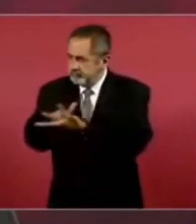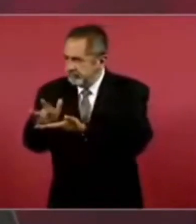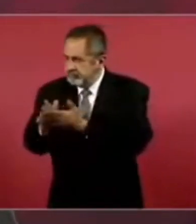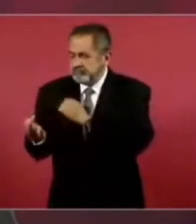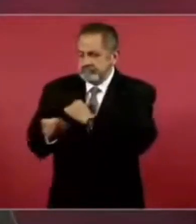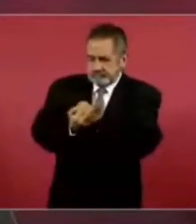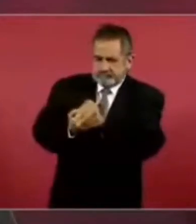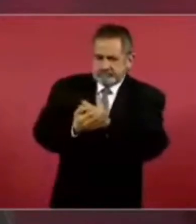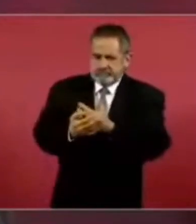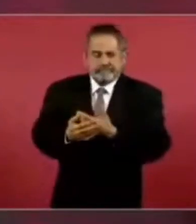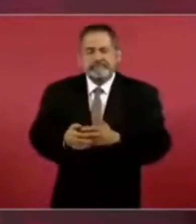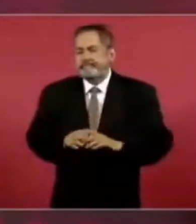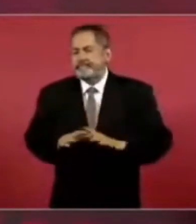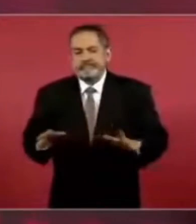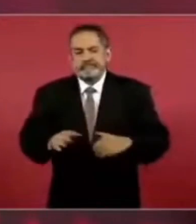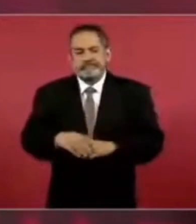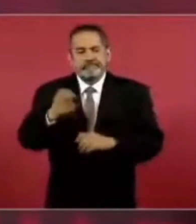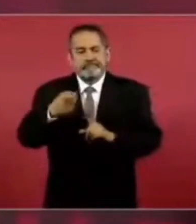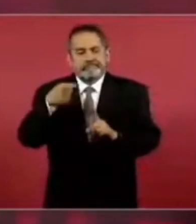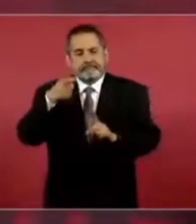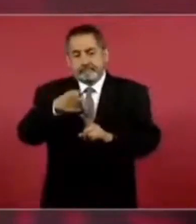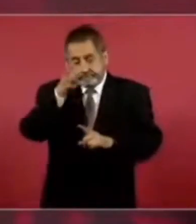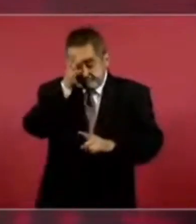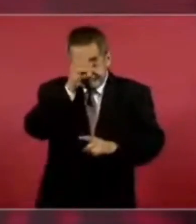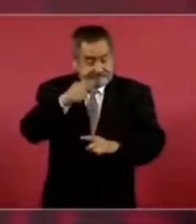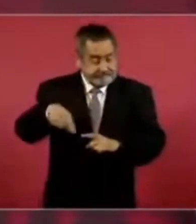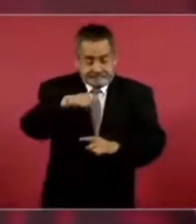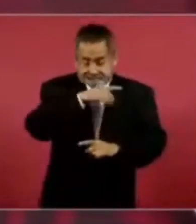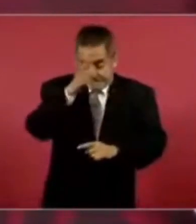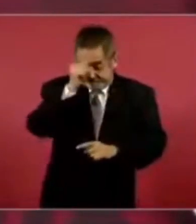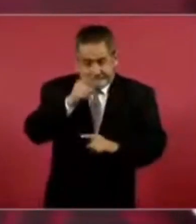Es que no era ese el acuerdo.